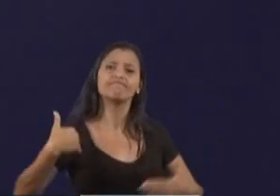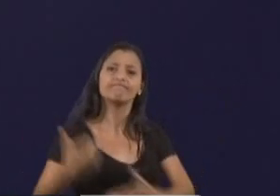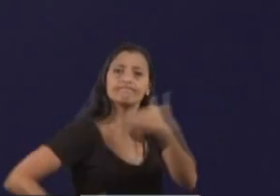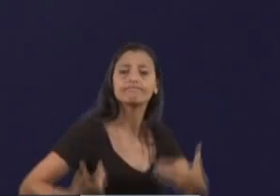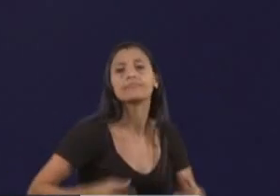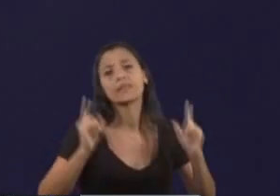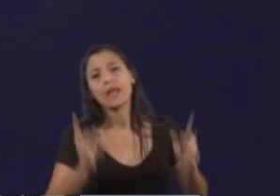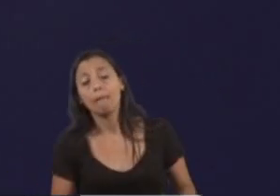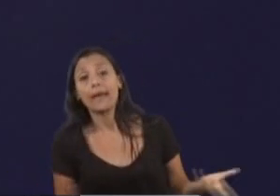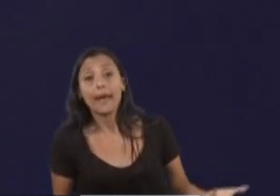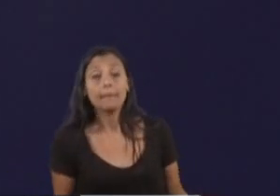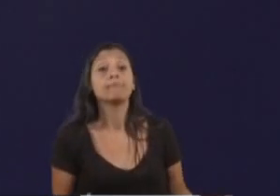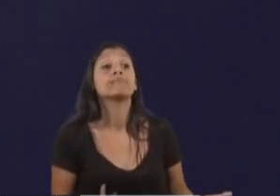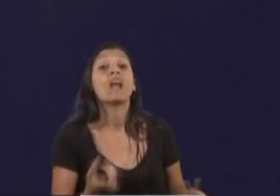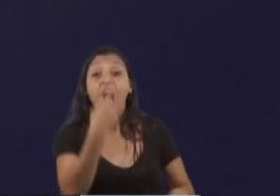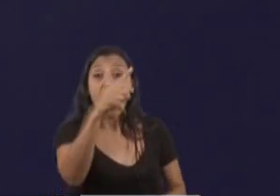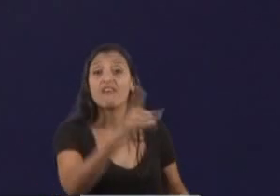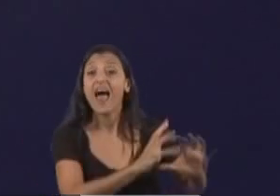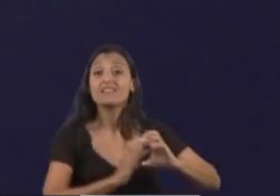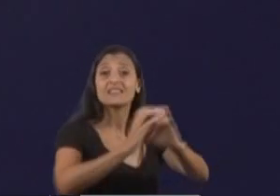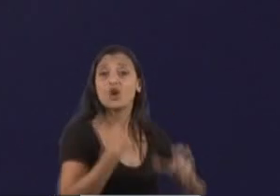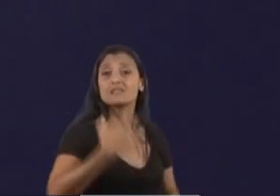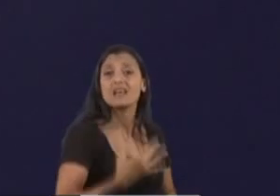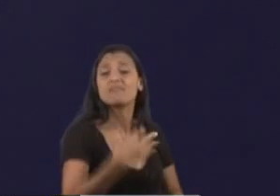en extraordinarias no pudo ser tratado,